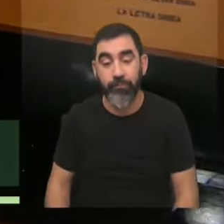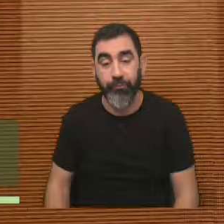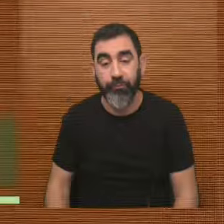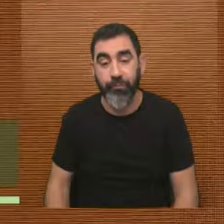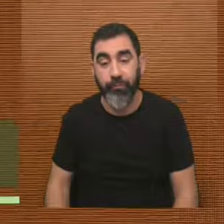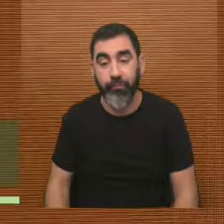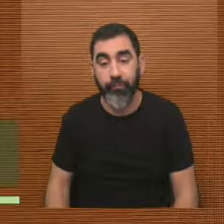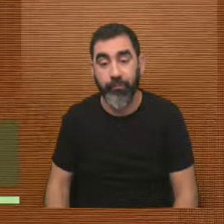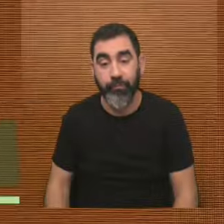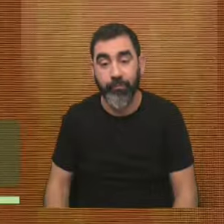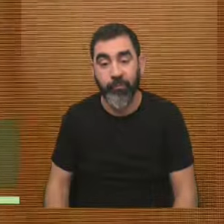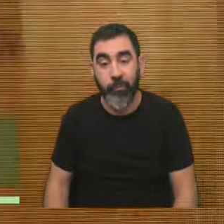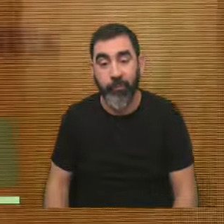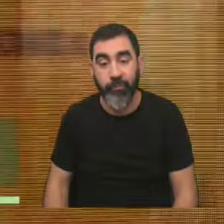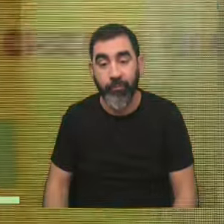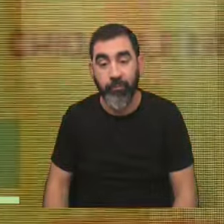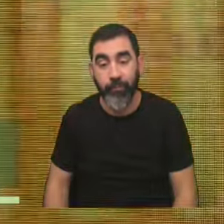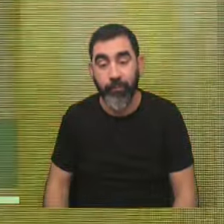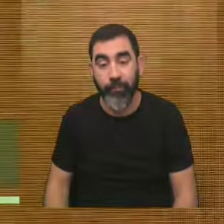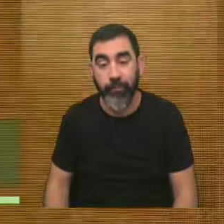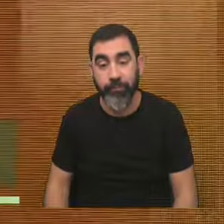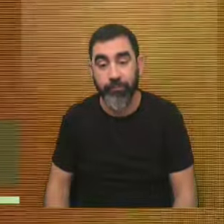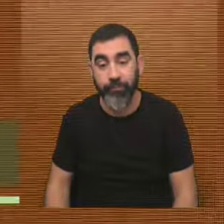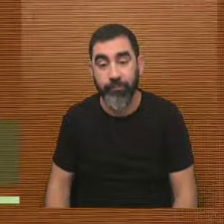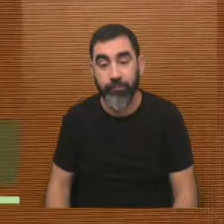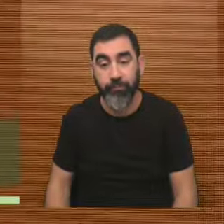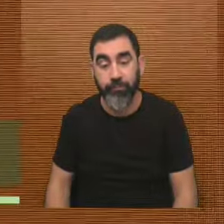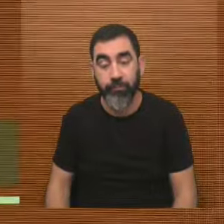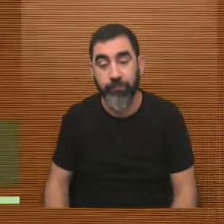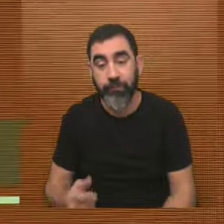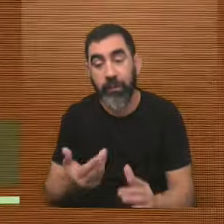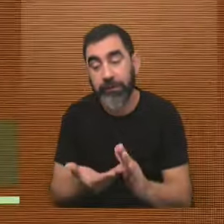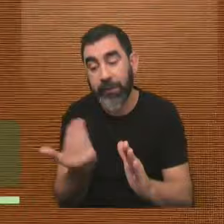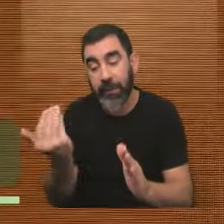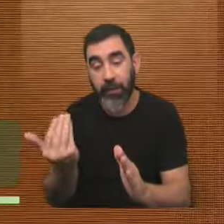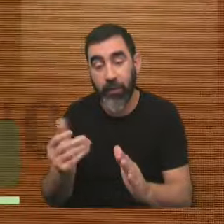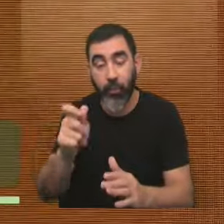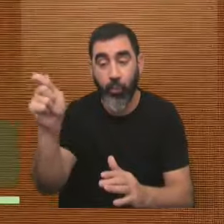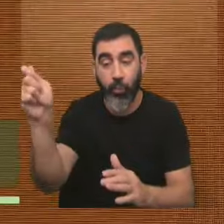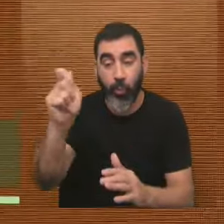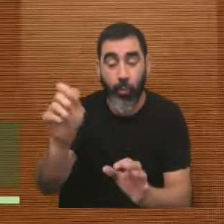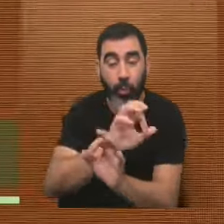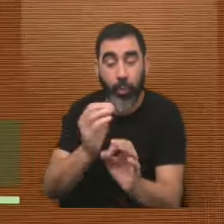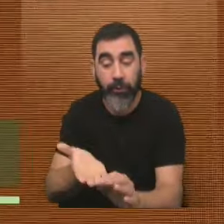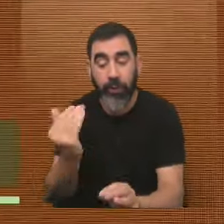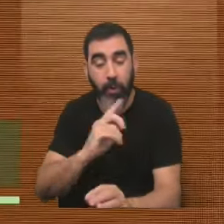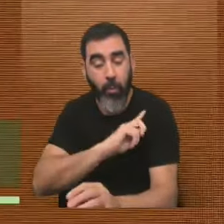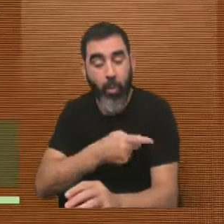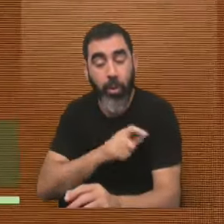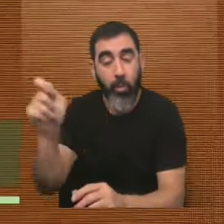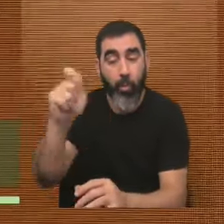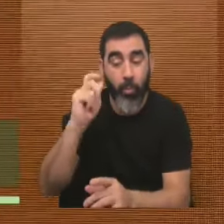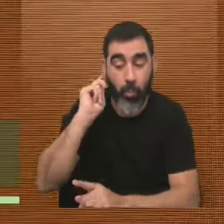y verduras eh Por lo tanto sacar a los agentes públicos o sacarle peso a los agentes